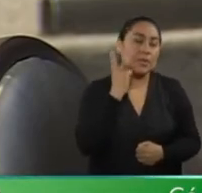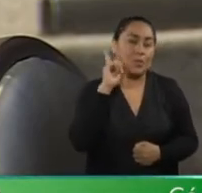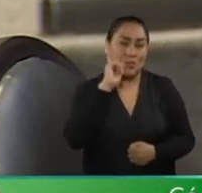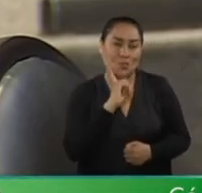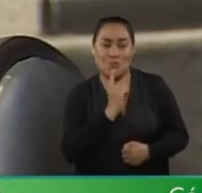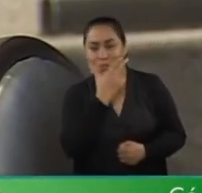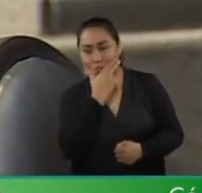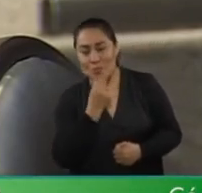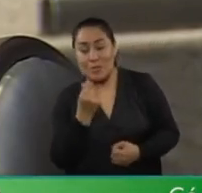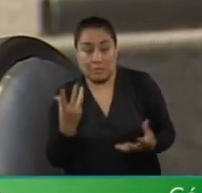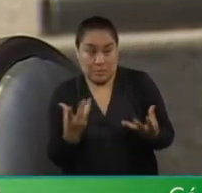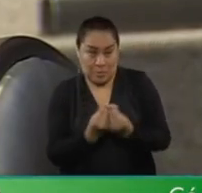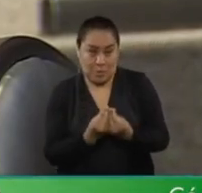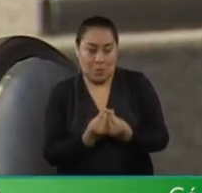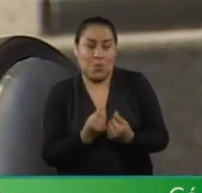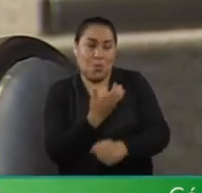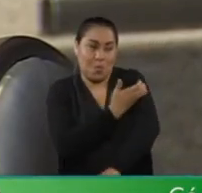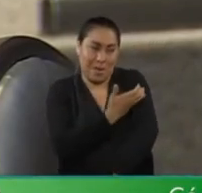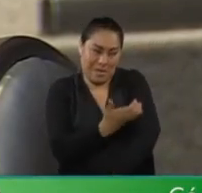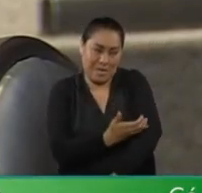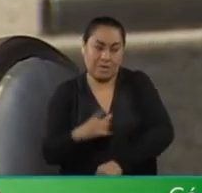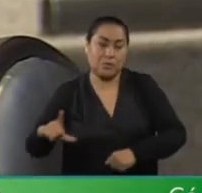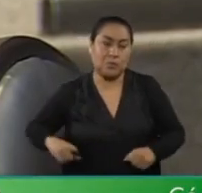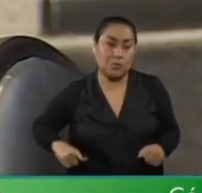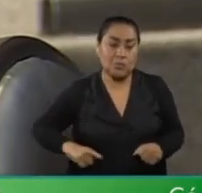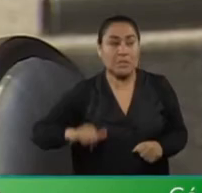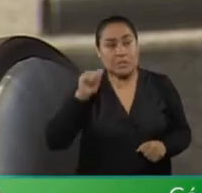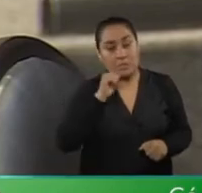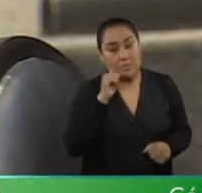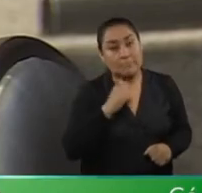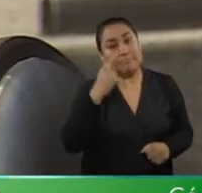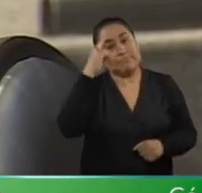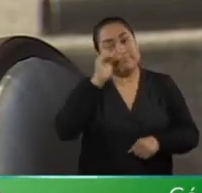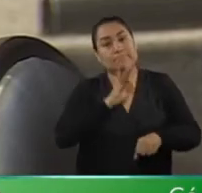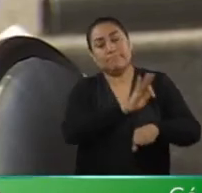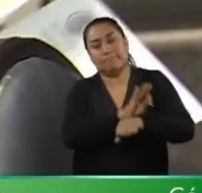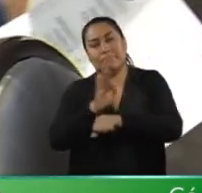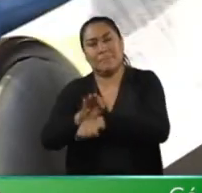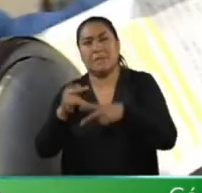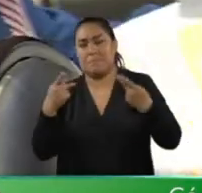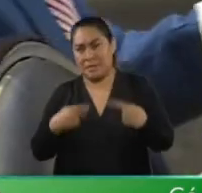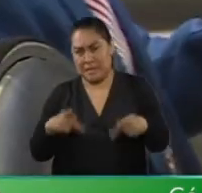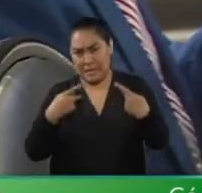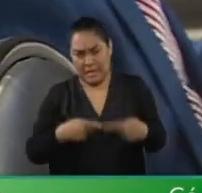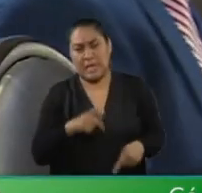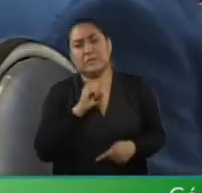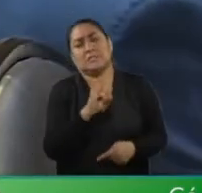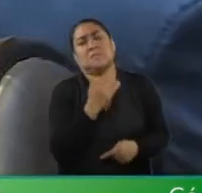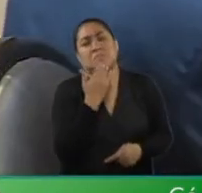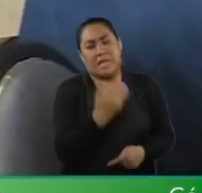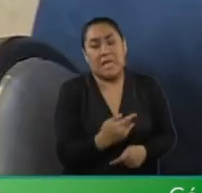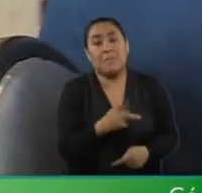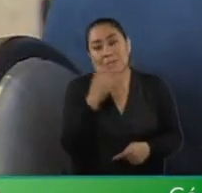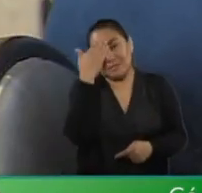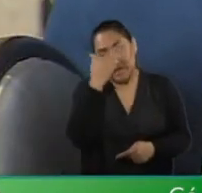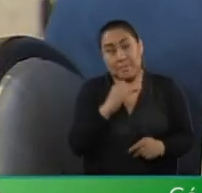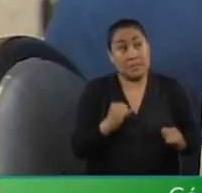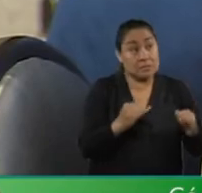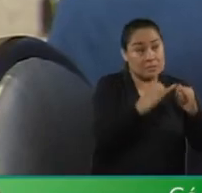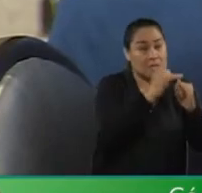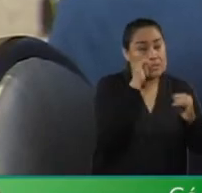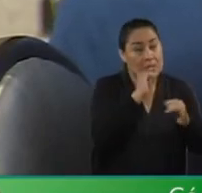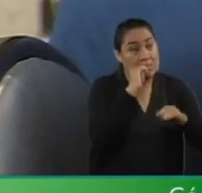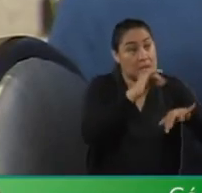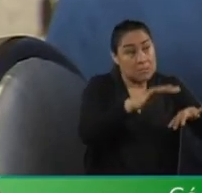en el gobierno han hablado de un humanismo político y eso está bien. Sin embargo, cada cambio en nuestras instituciones